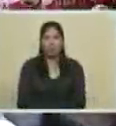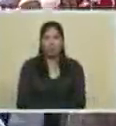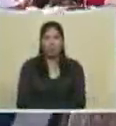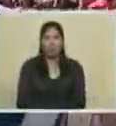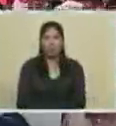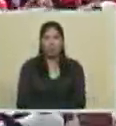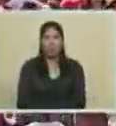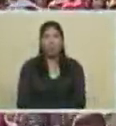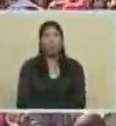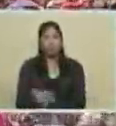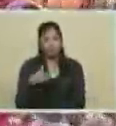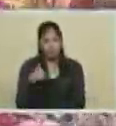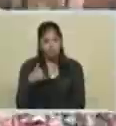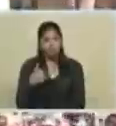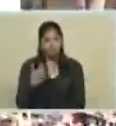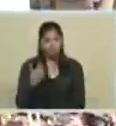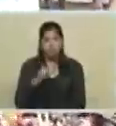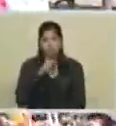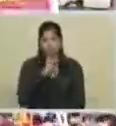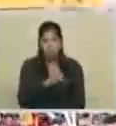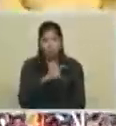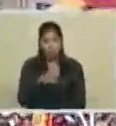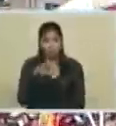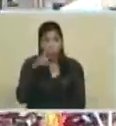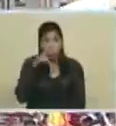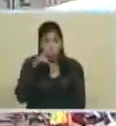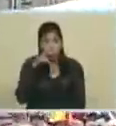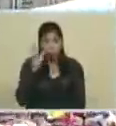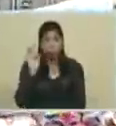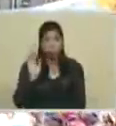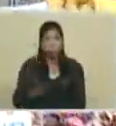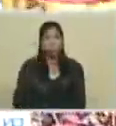Y así como yo les dije, oído,